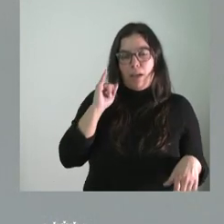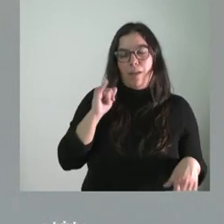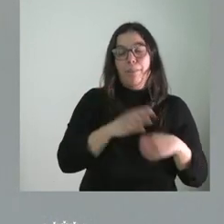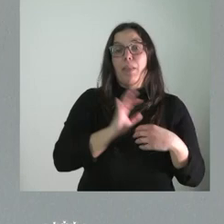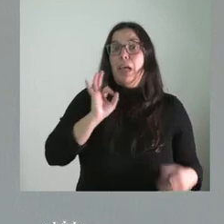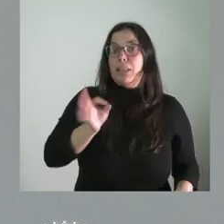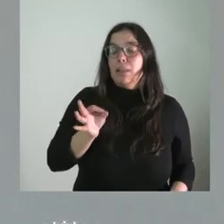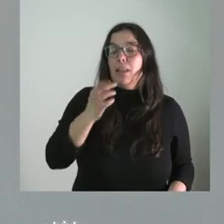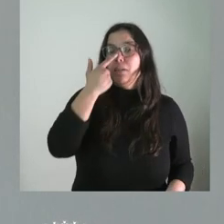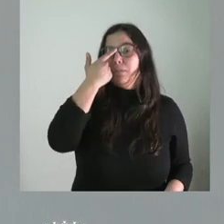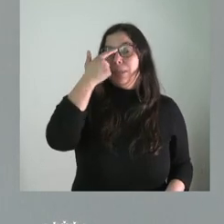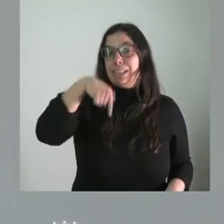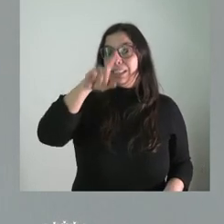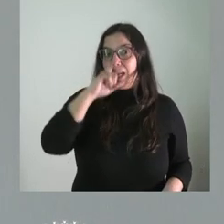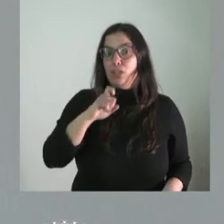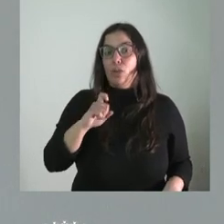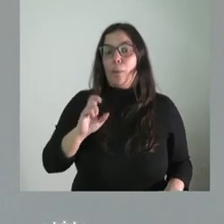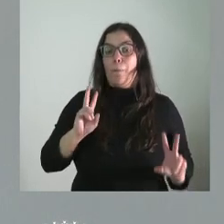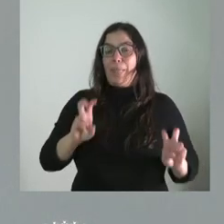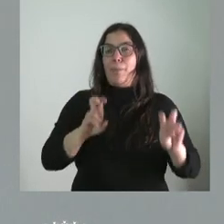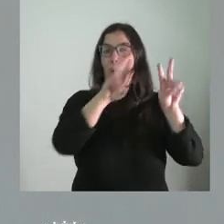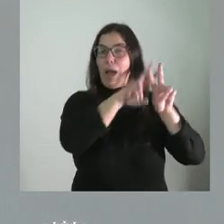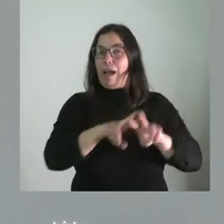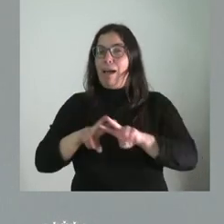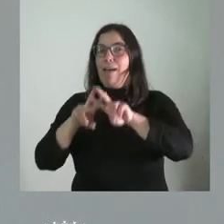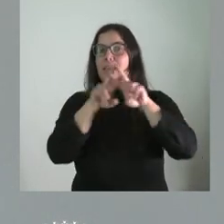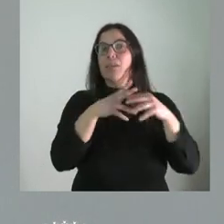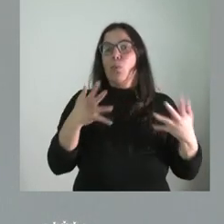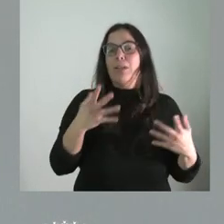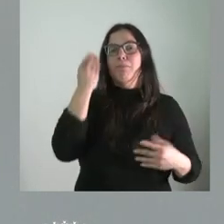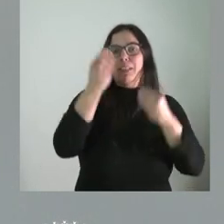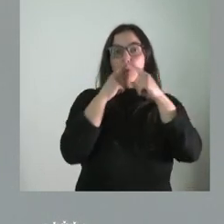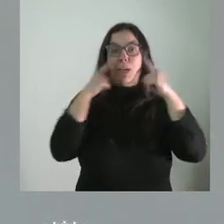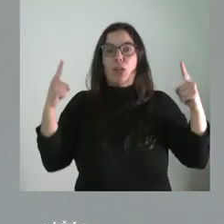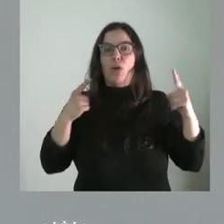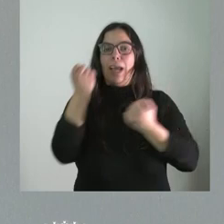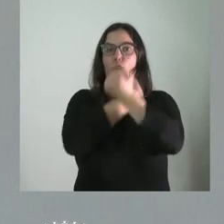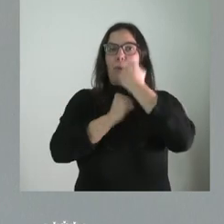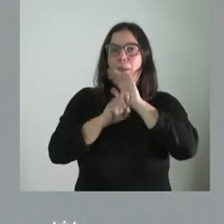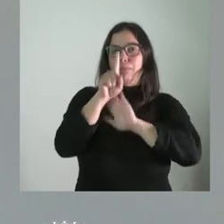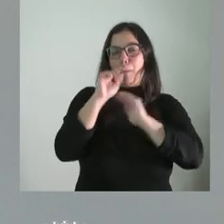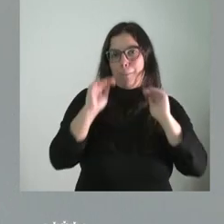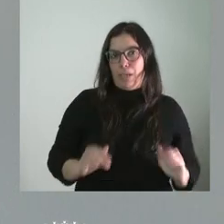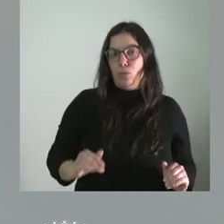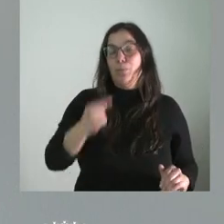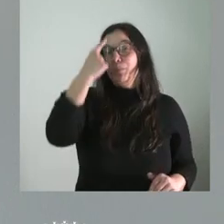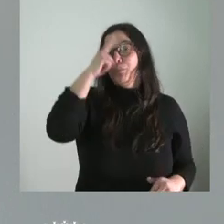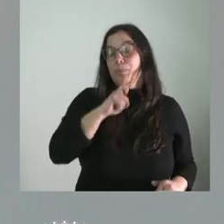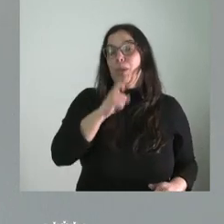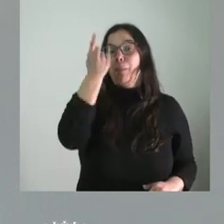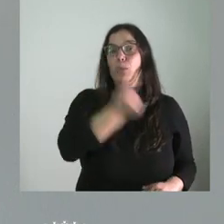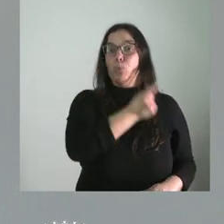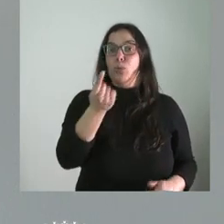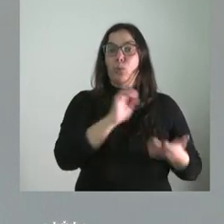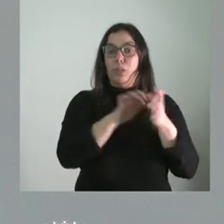que este año el análisis inicial que hacíamos era de un año con menor crecimiento económico si recordarán ustedes el presupuesto de la junta de